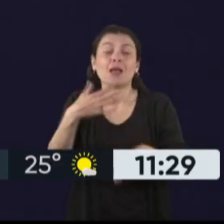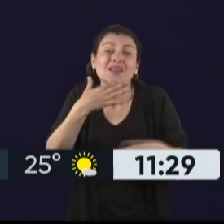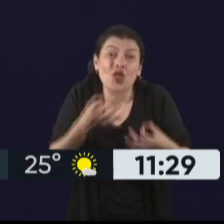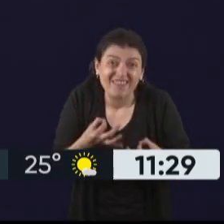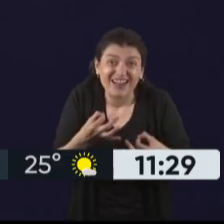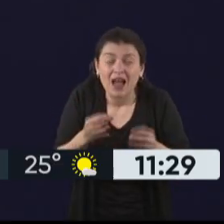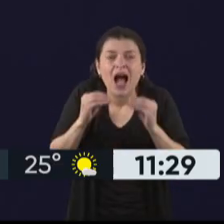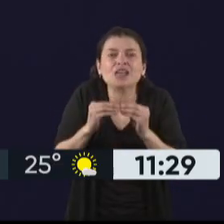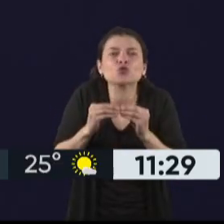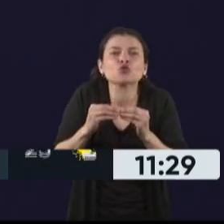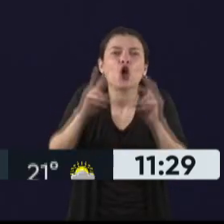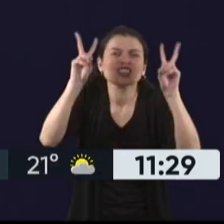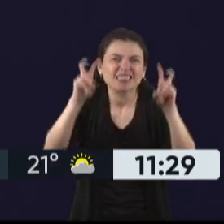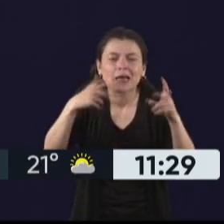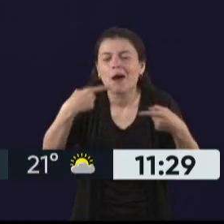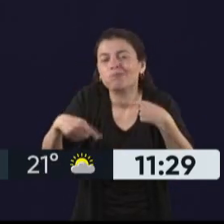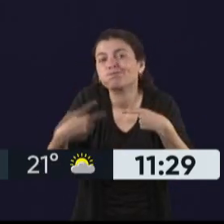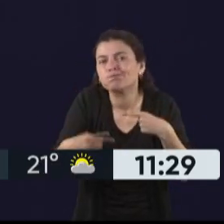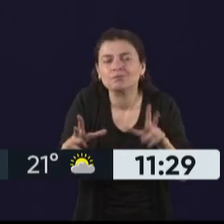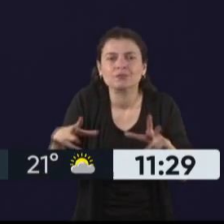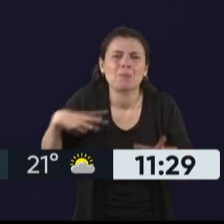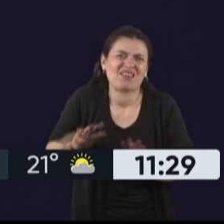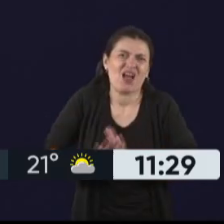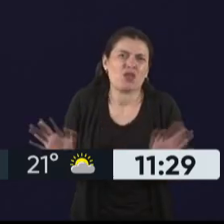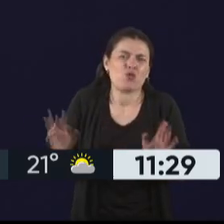de carácter privado entre dos amigos. ¿Qué